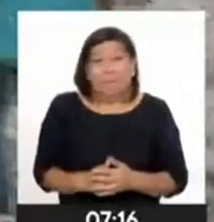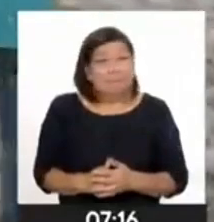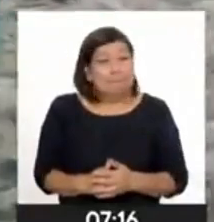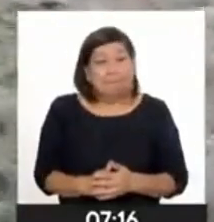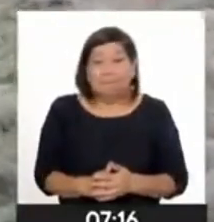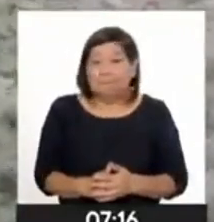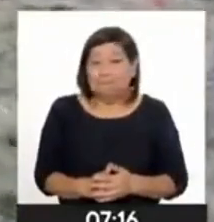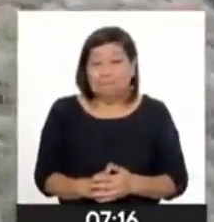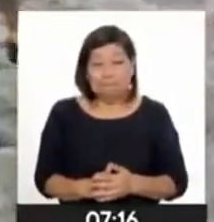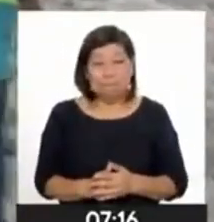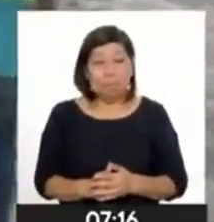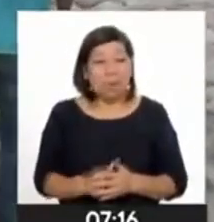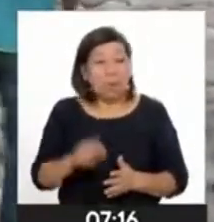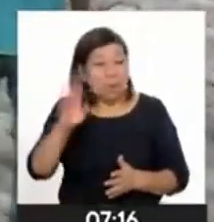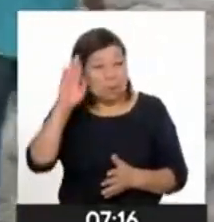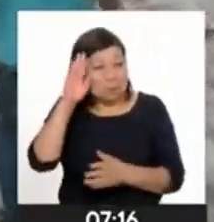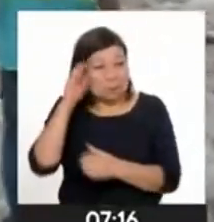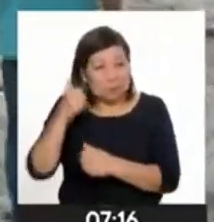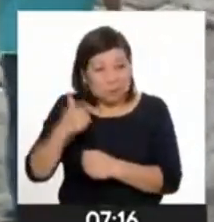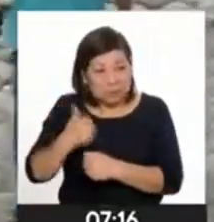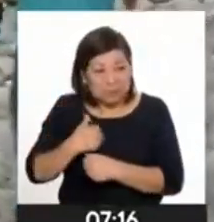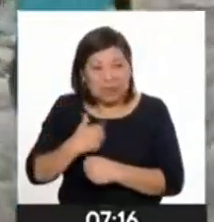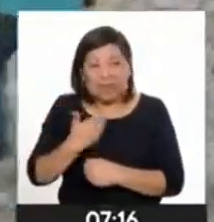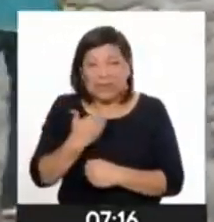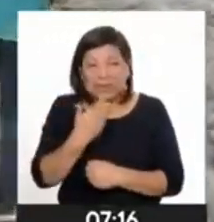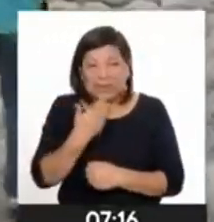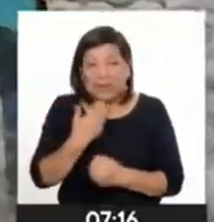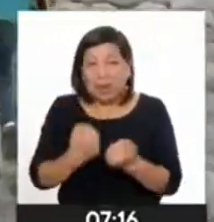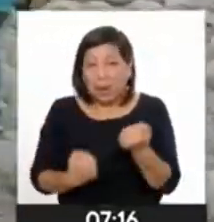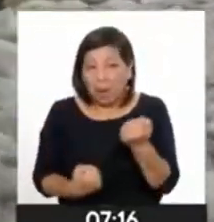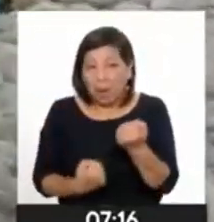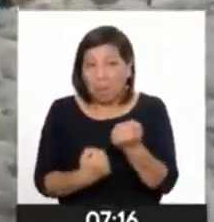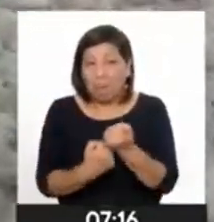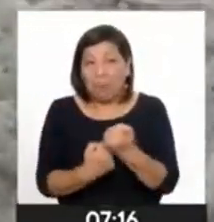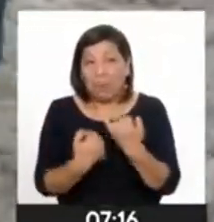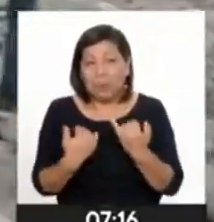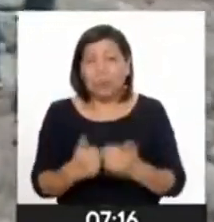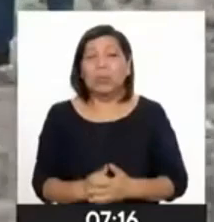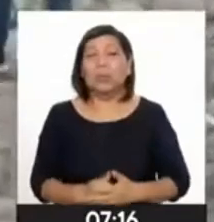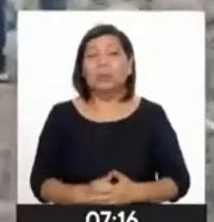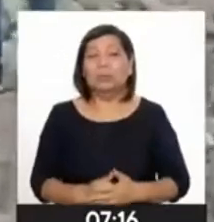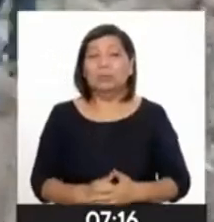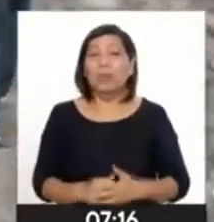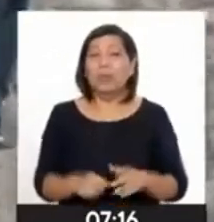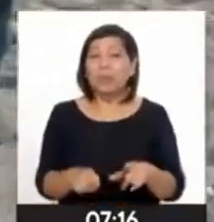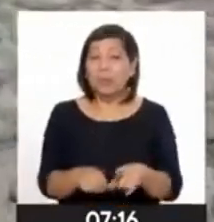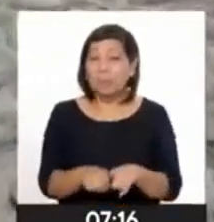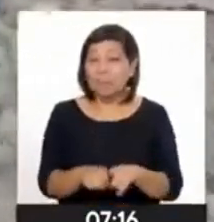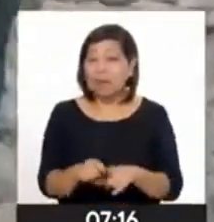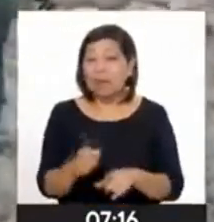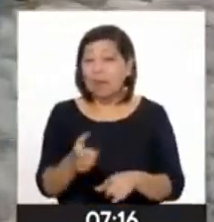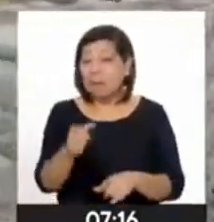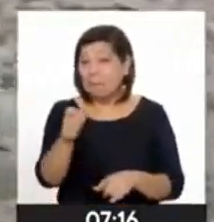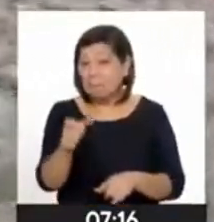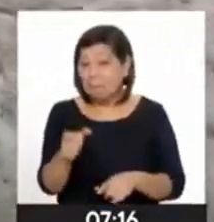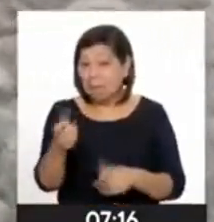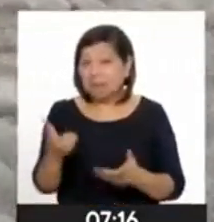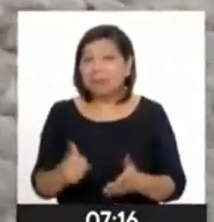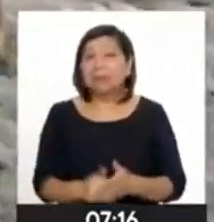Están los soldados del ejército peruano quienes están realizando esta faena de limpieza. También hay representantes